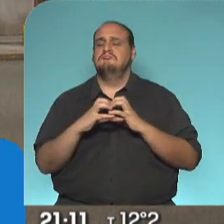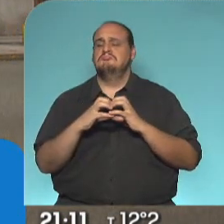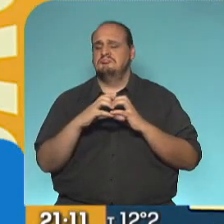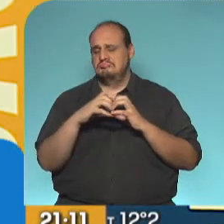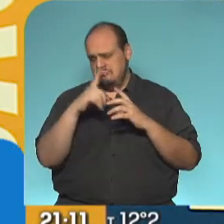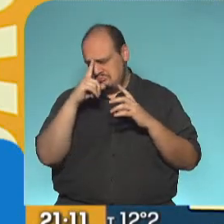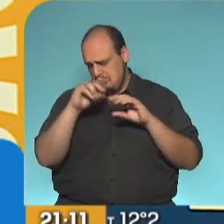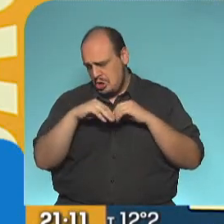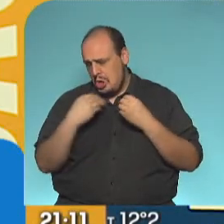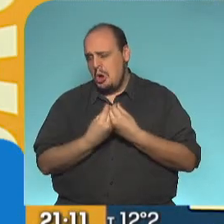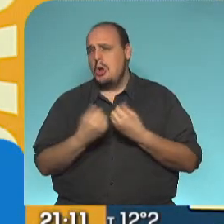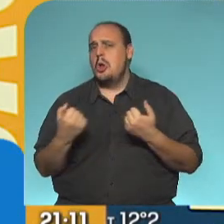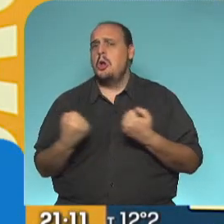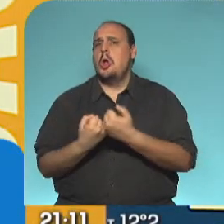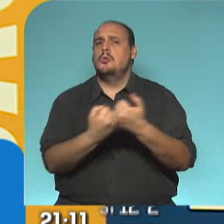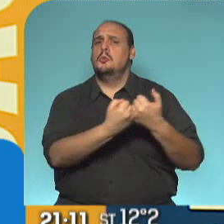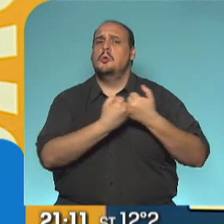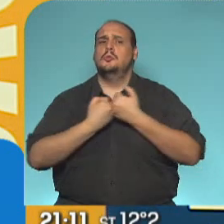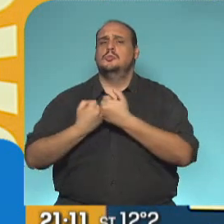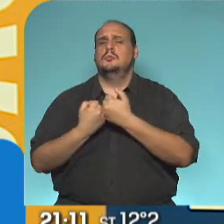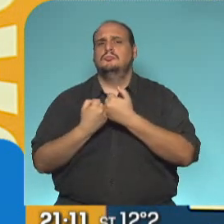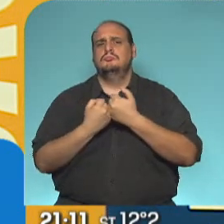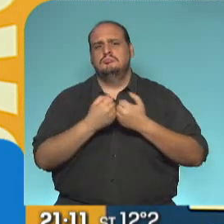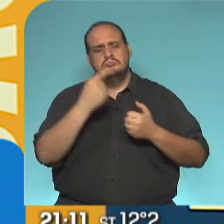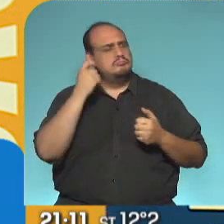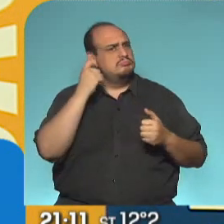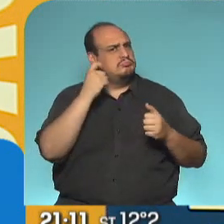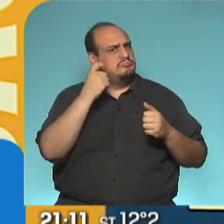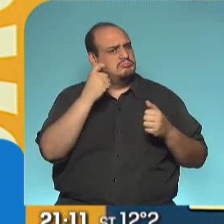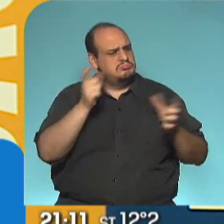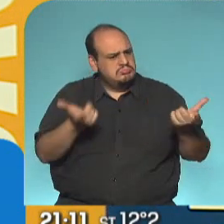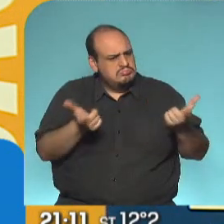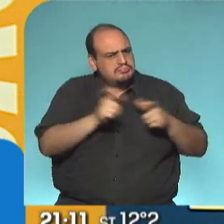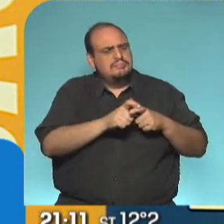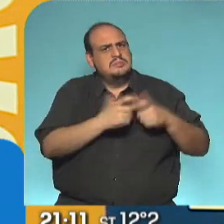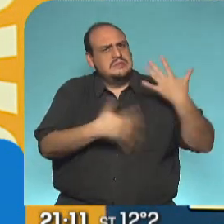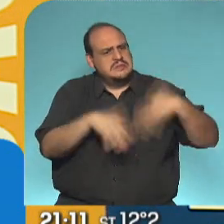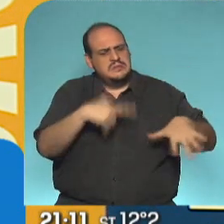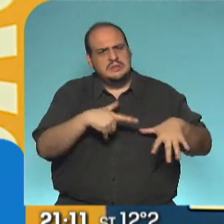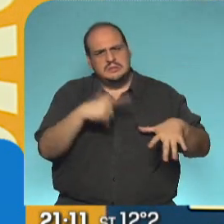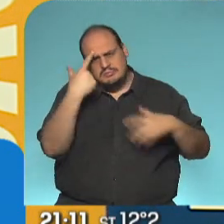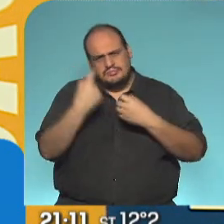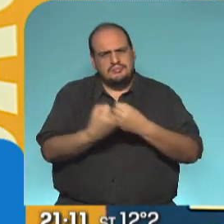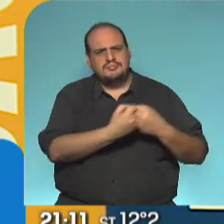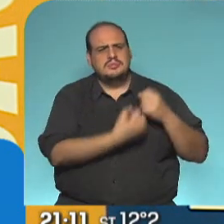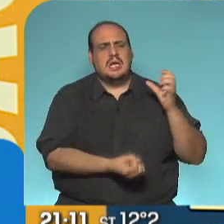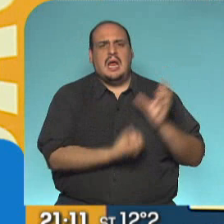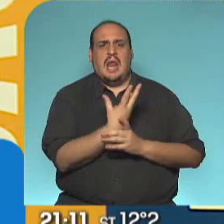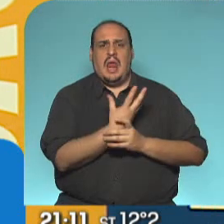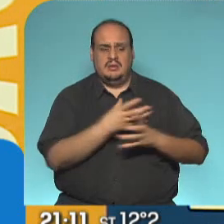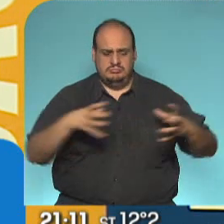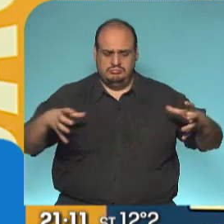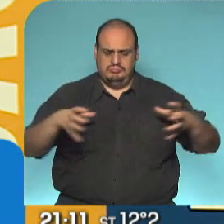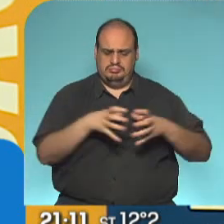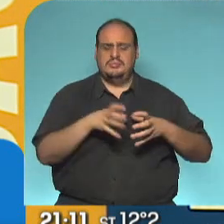armar o posibilitar un comité de crisis que nos permita ir transitando